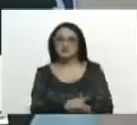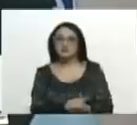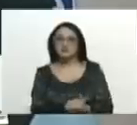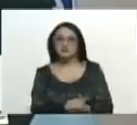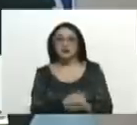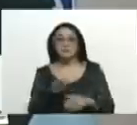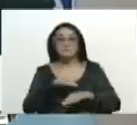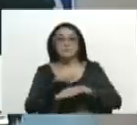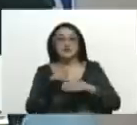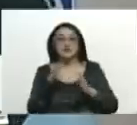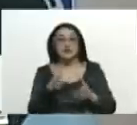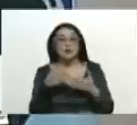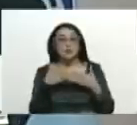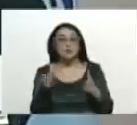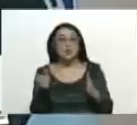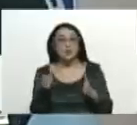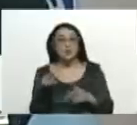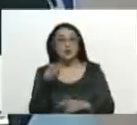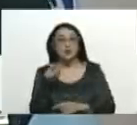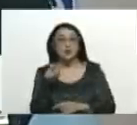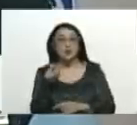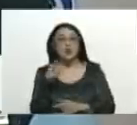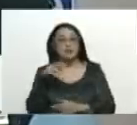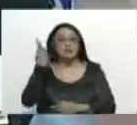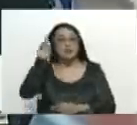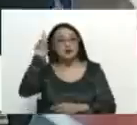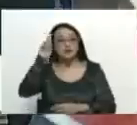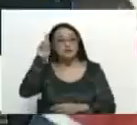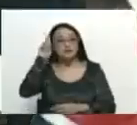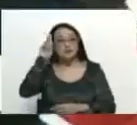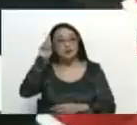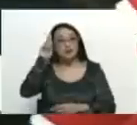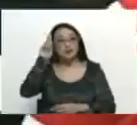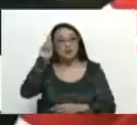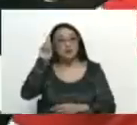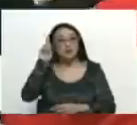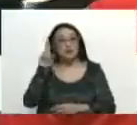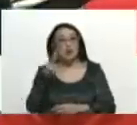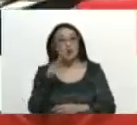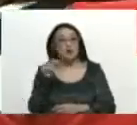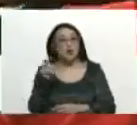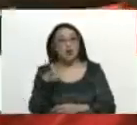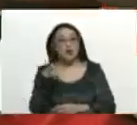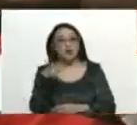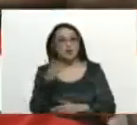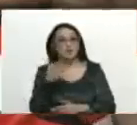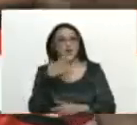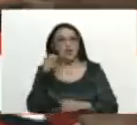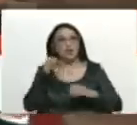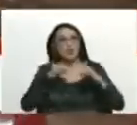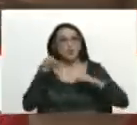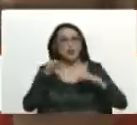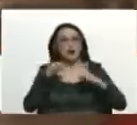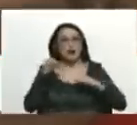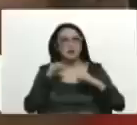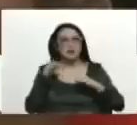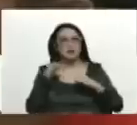el Ministerio Público tuvo desde el principio la razón Esto no es un hecho que puedan